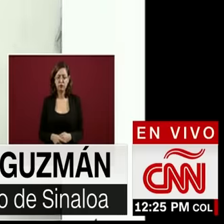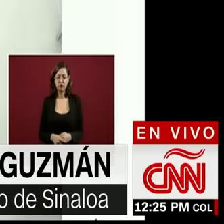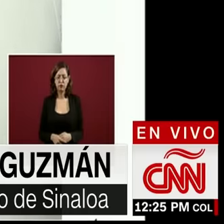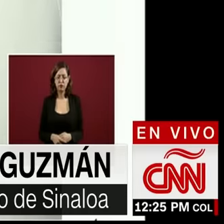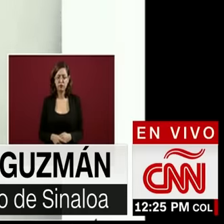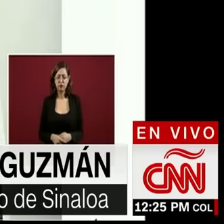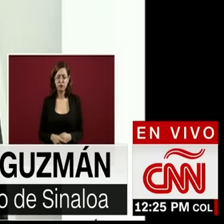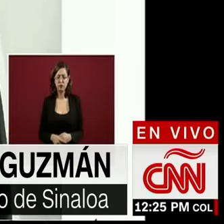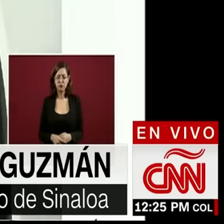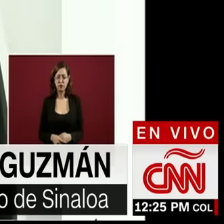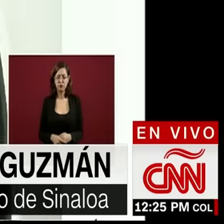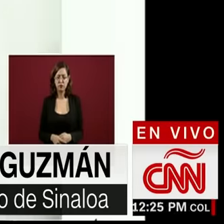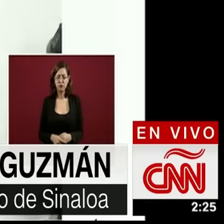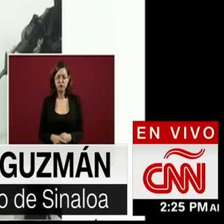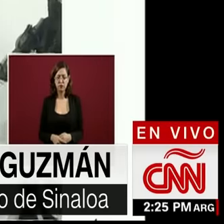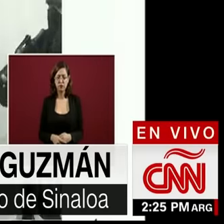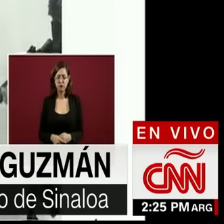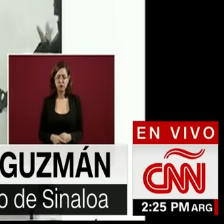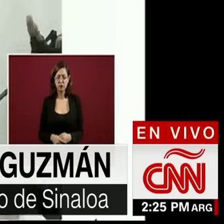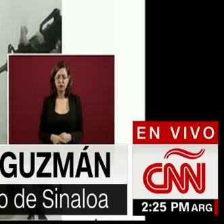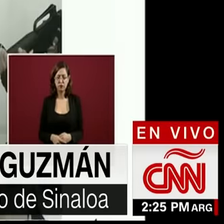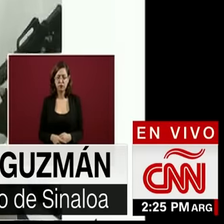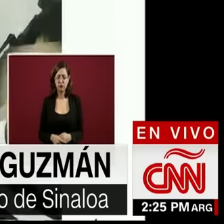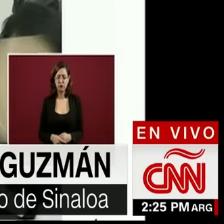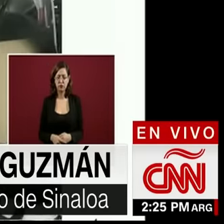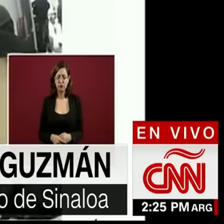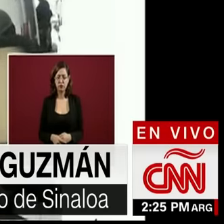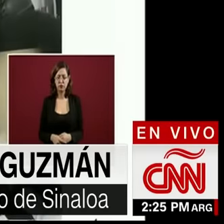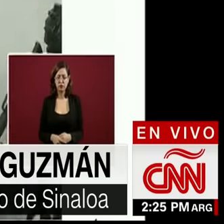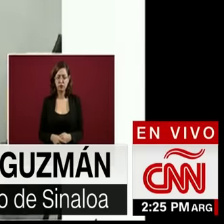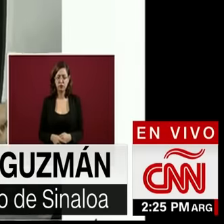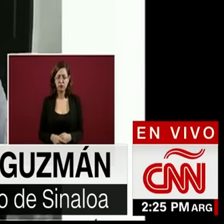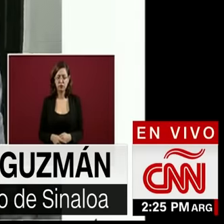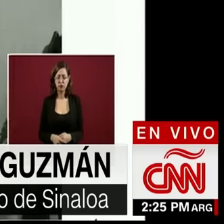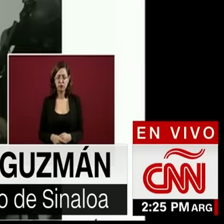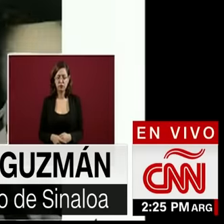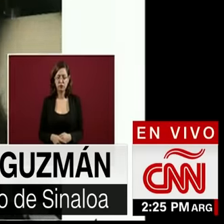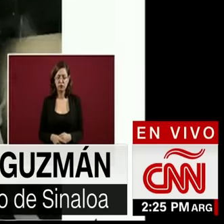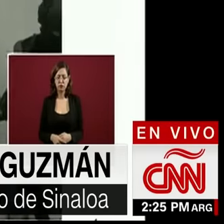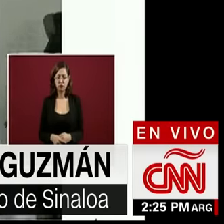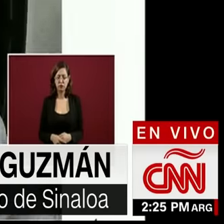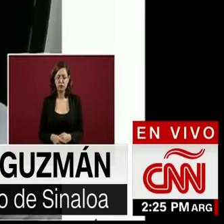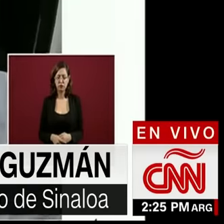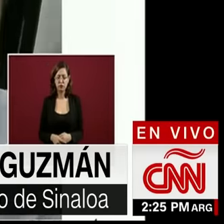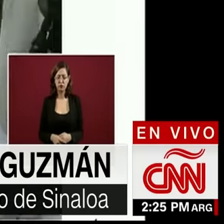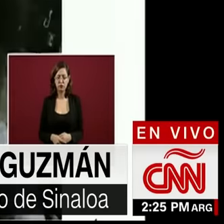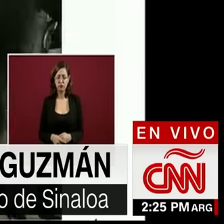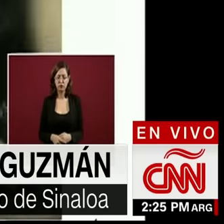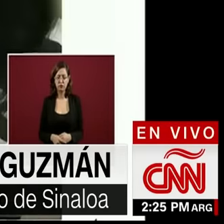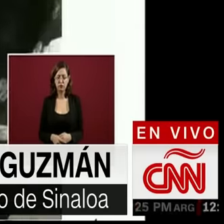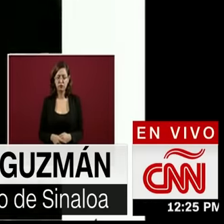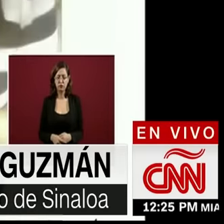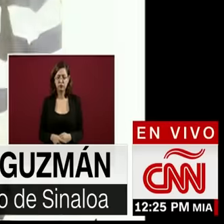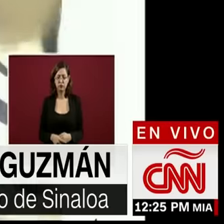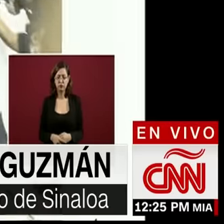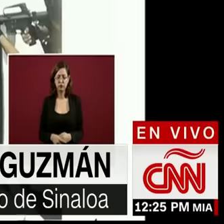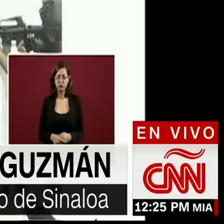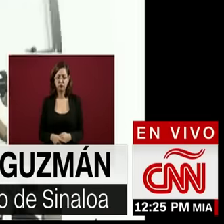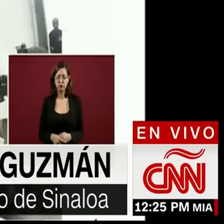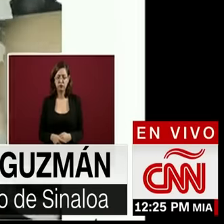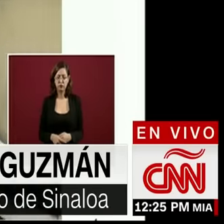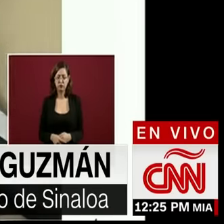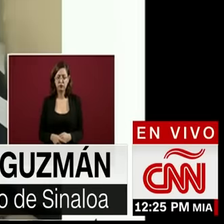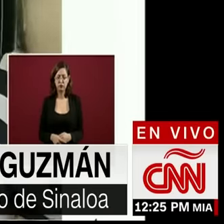2018, los hermanos Guzmán conspiraron para distribuir cocaína, marihuana y metanfetamina desde México y otros lugares para